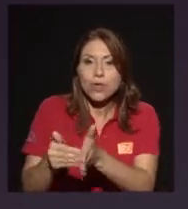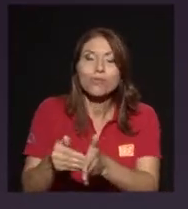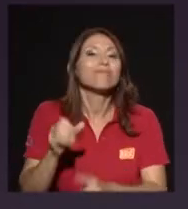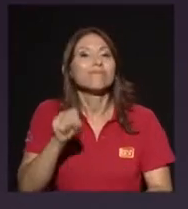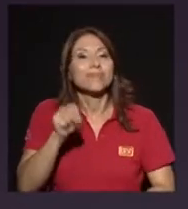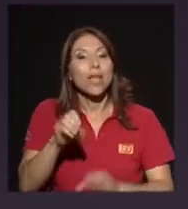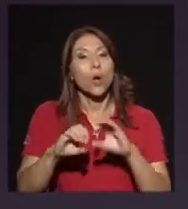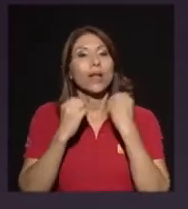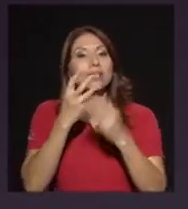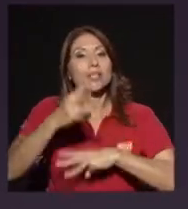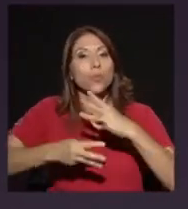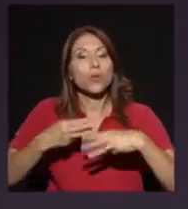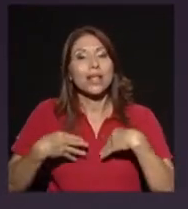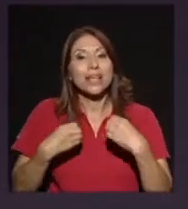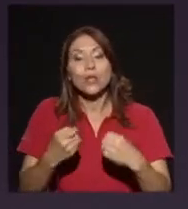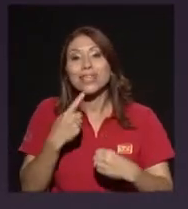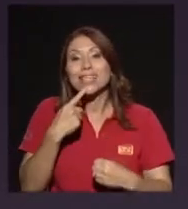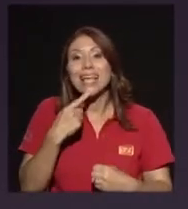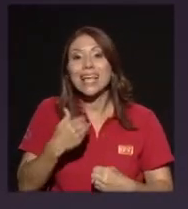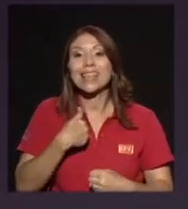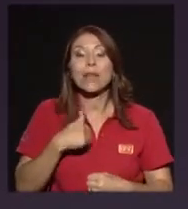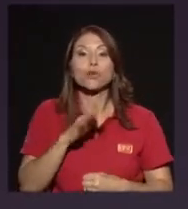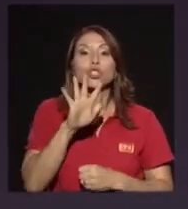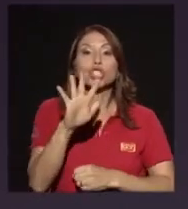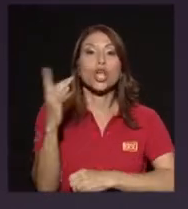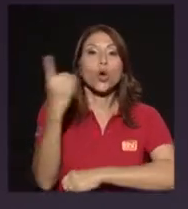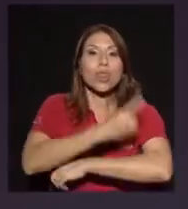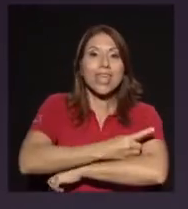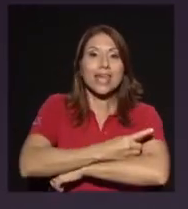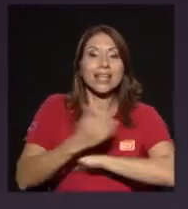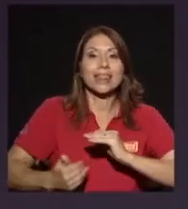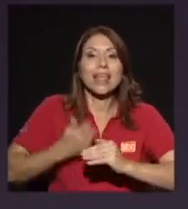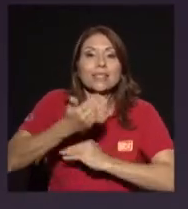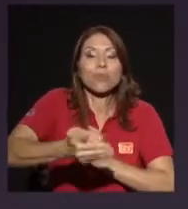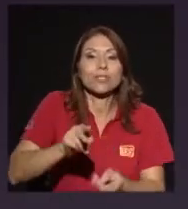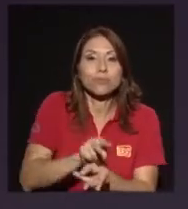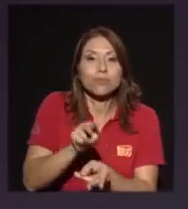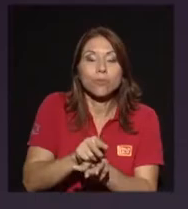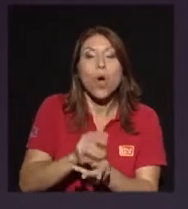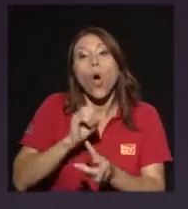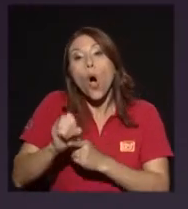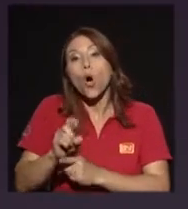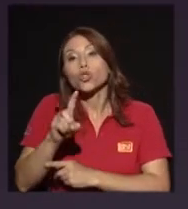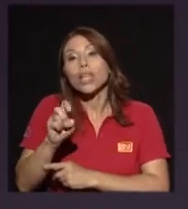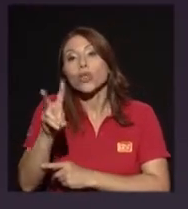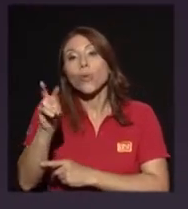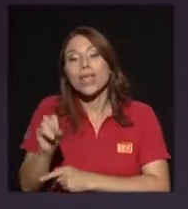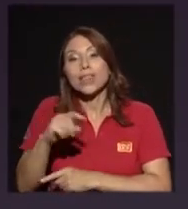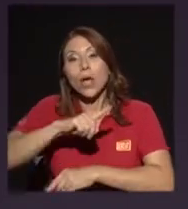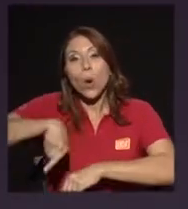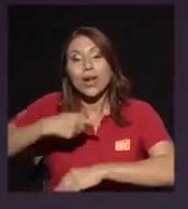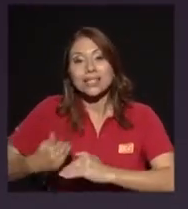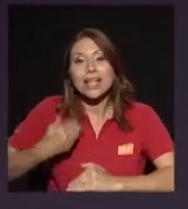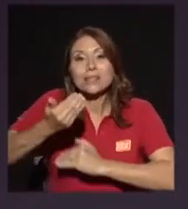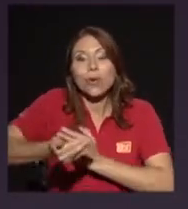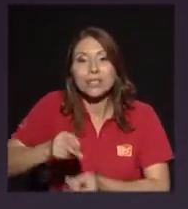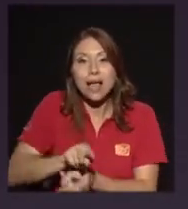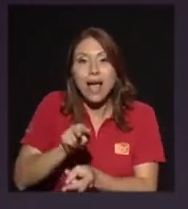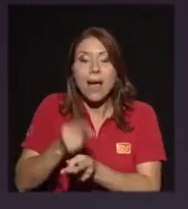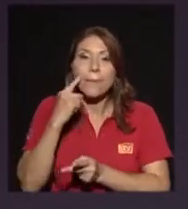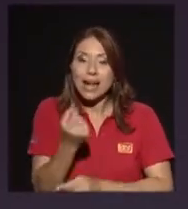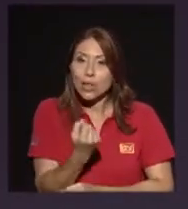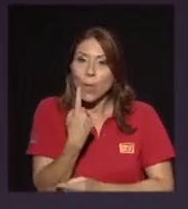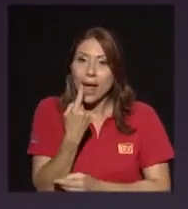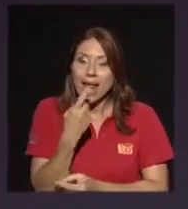que tenemos hasta 5 días o 120 horas después de la relación sexual para tomar anticoncepción de emergencia. Sin embargo, entre más pronto se